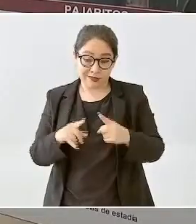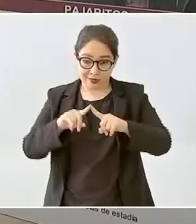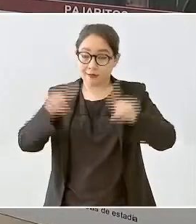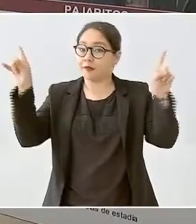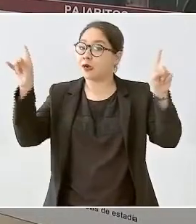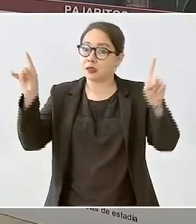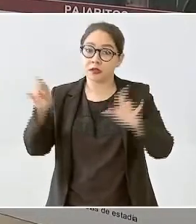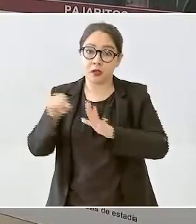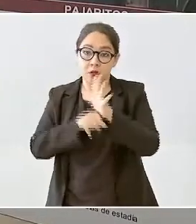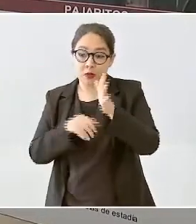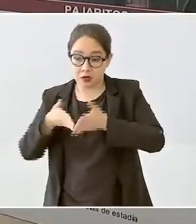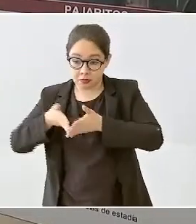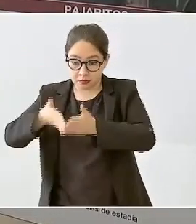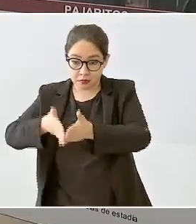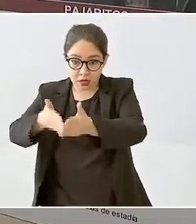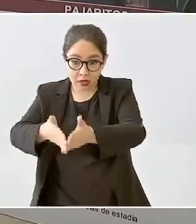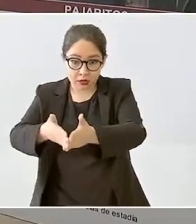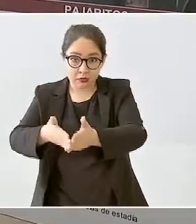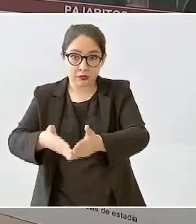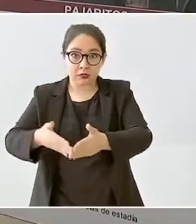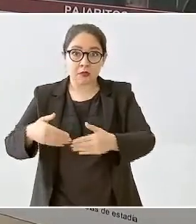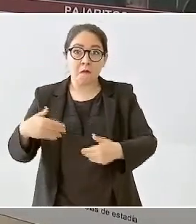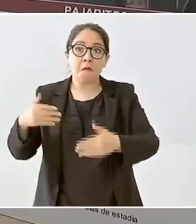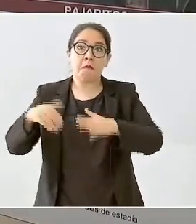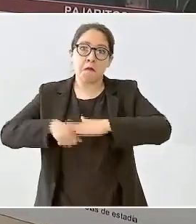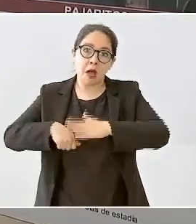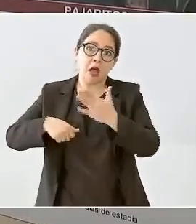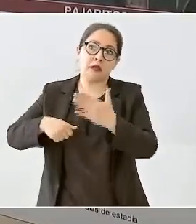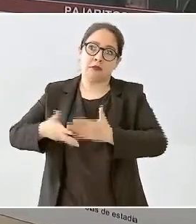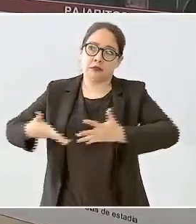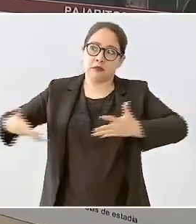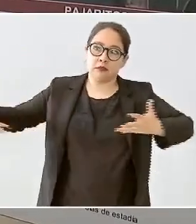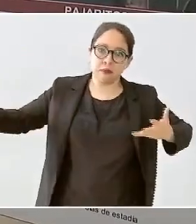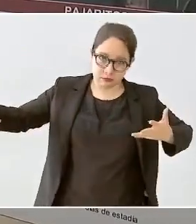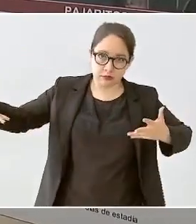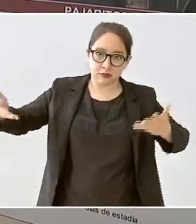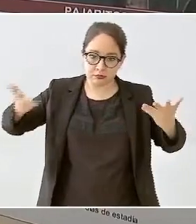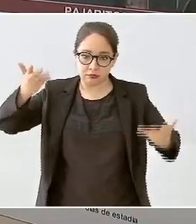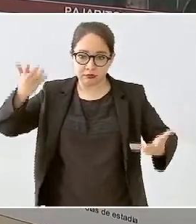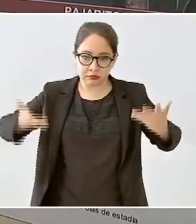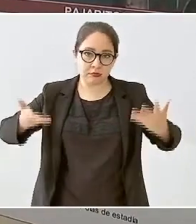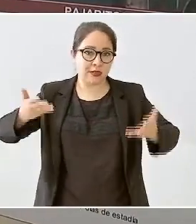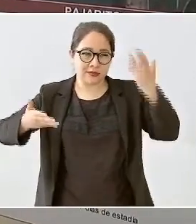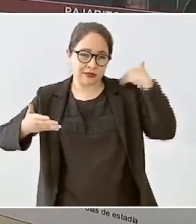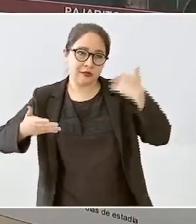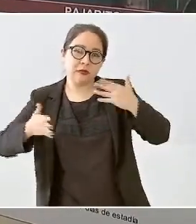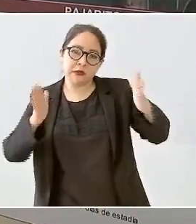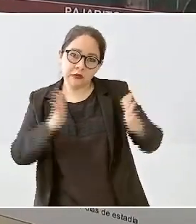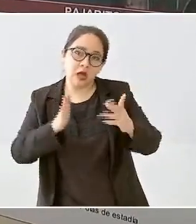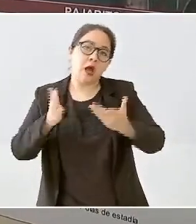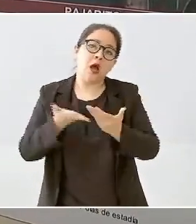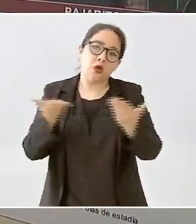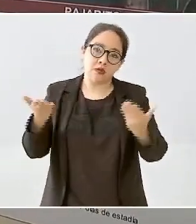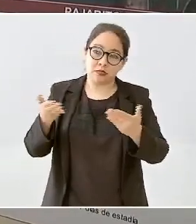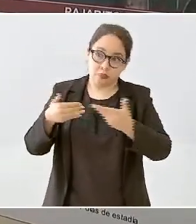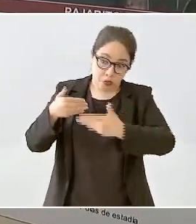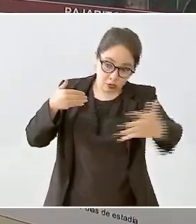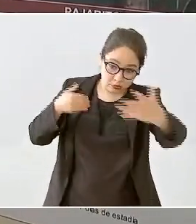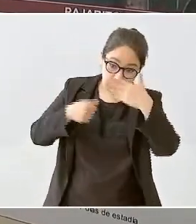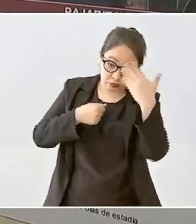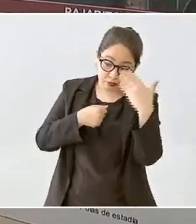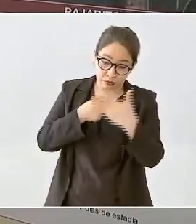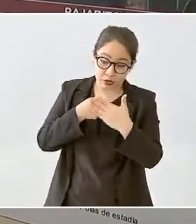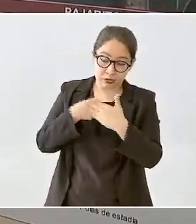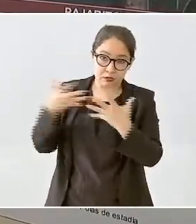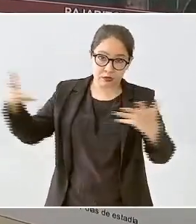dimensiones de los barcos que pueden entrar. Eso nos va a traer escalas también de economía para disminuir los costos del transporte. Entonces